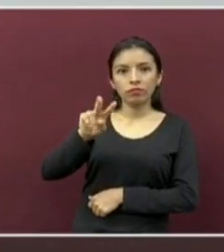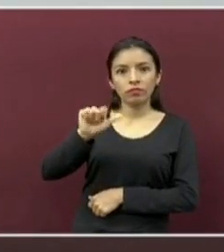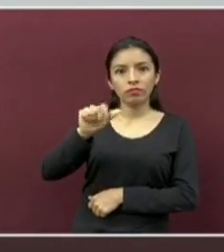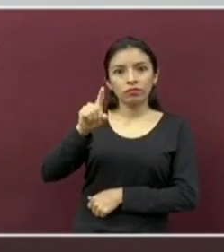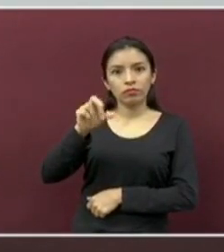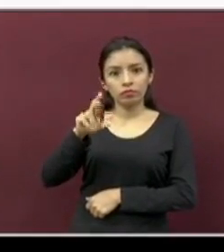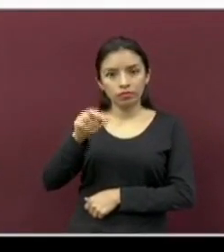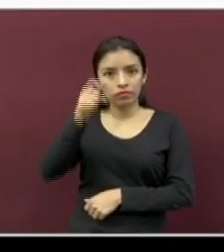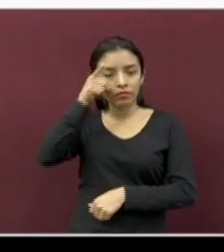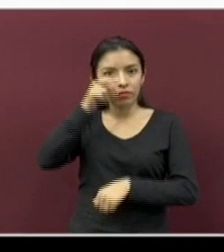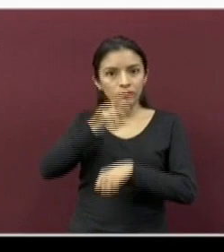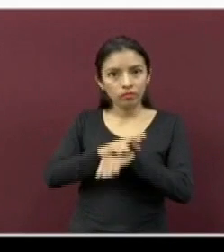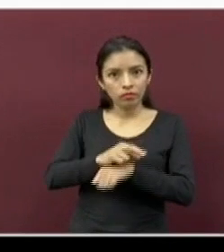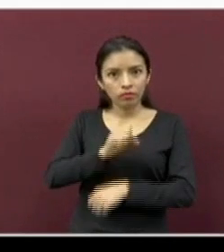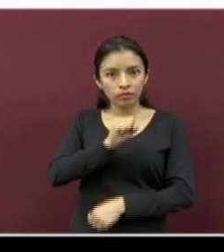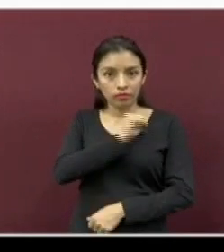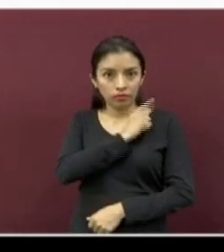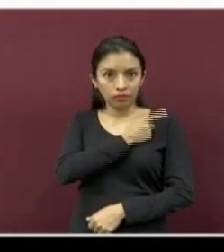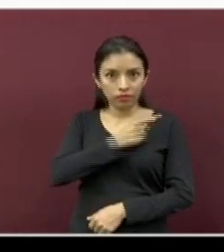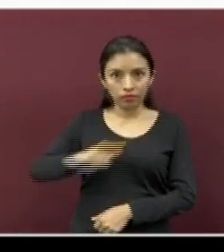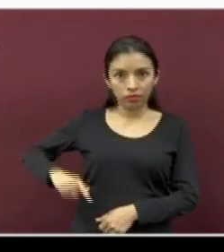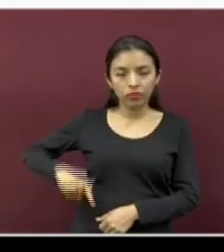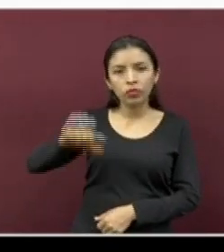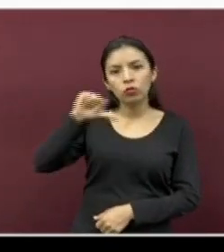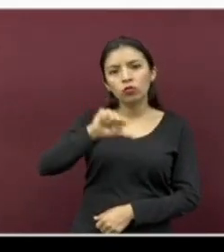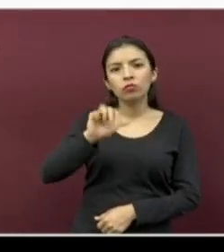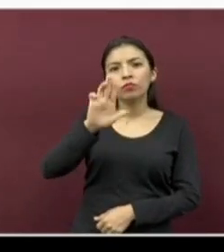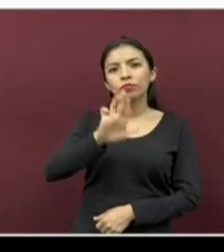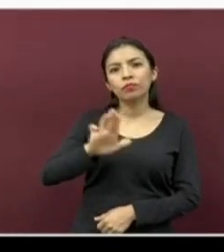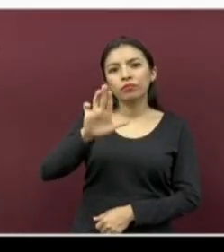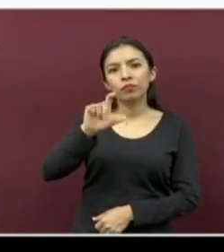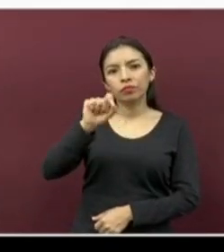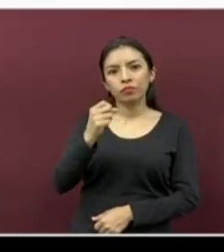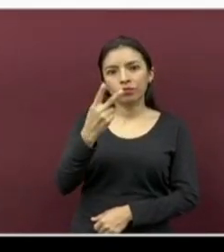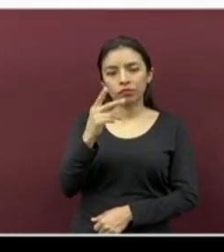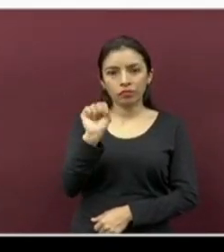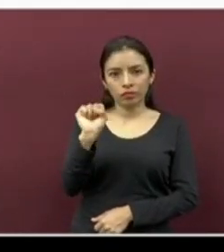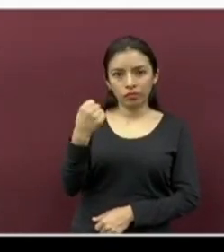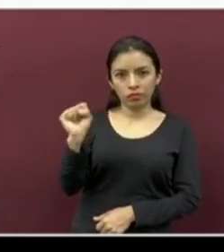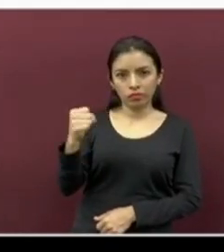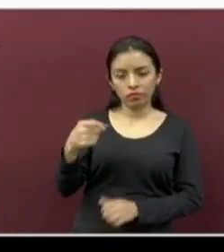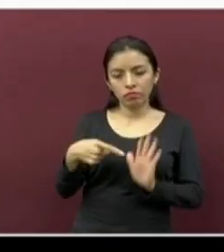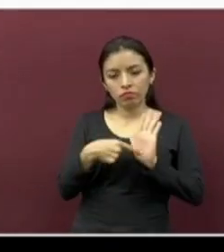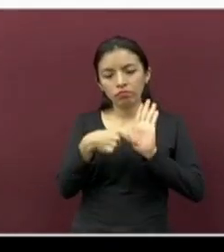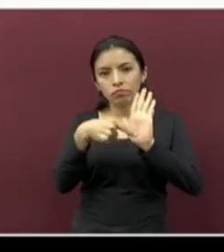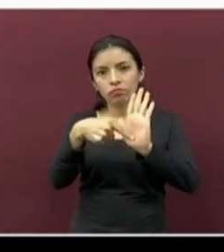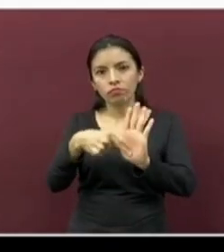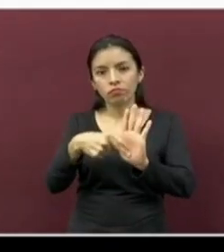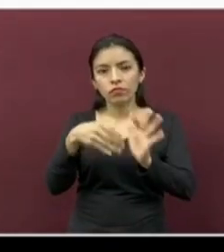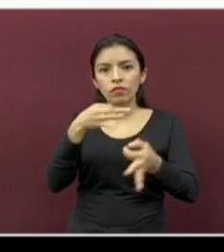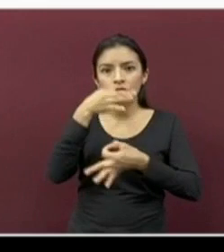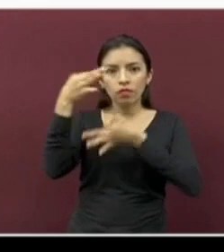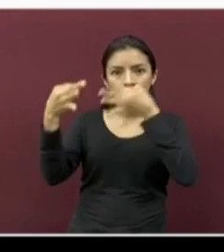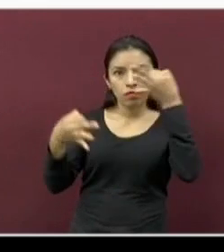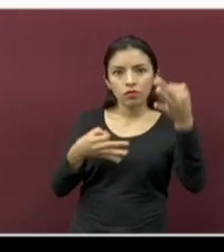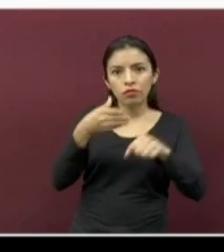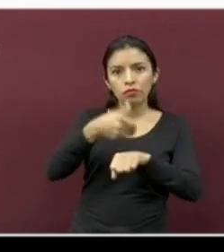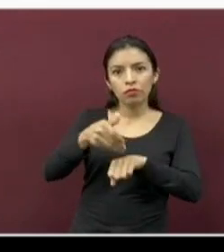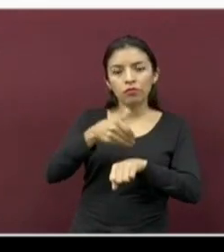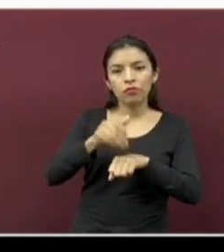de salud pública. El día de hoy, miércoles 22 de septiembre, presentaremos el informe número